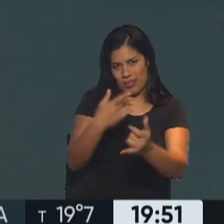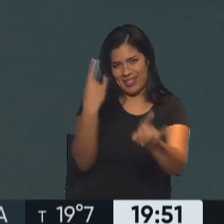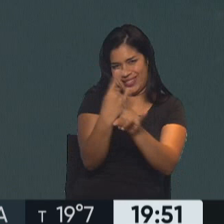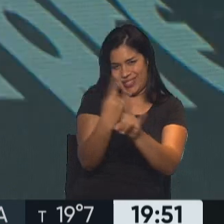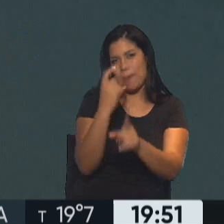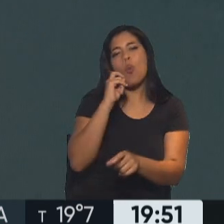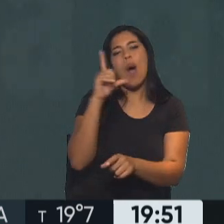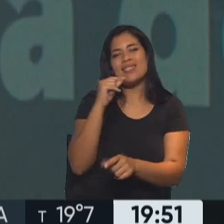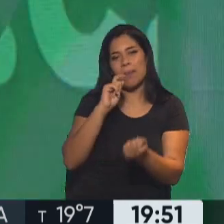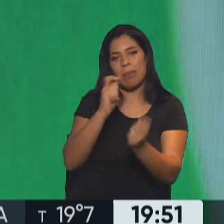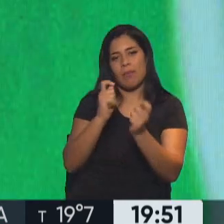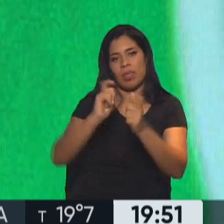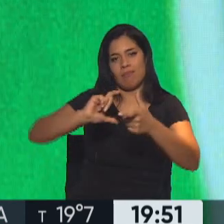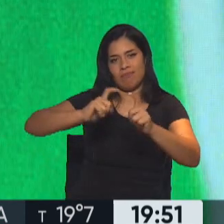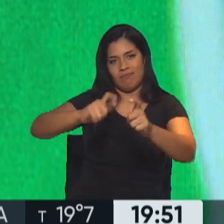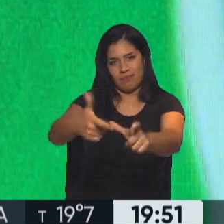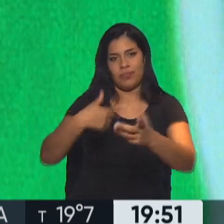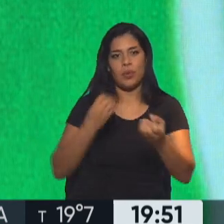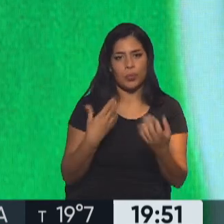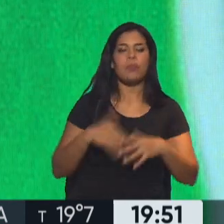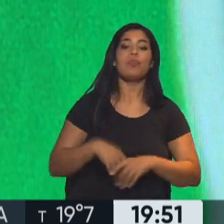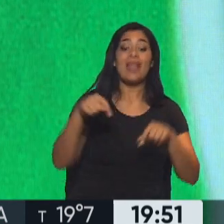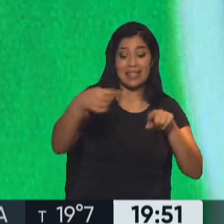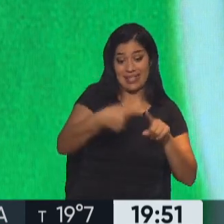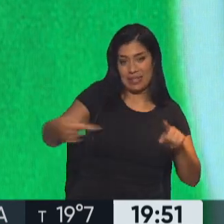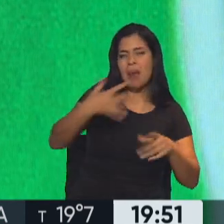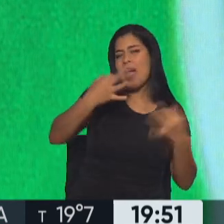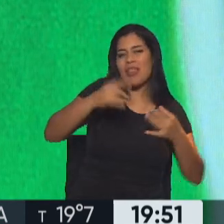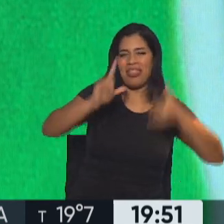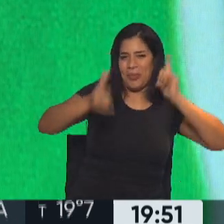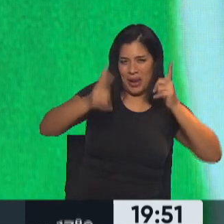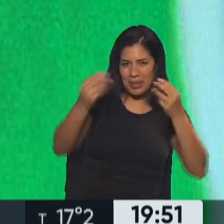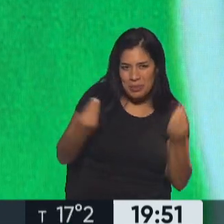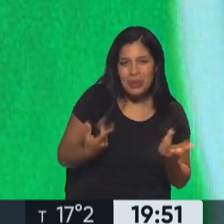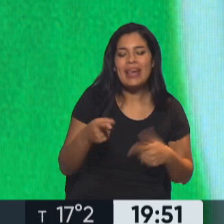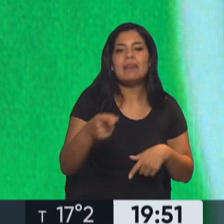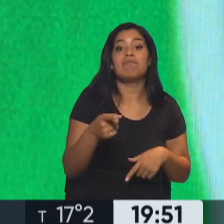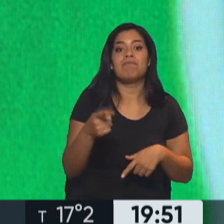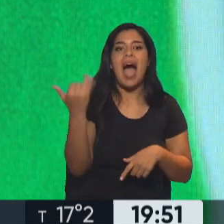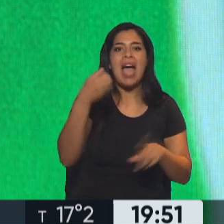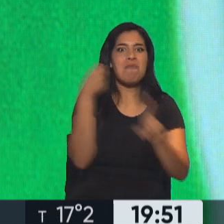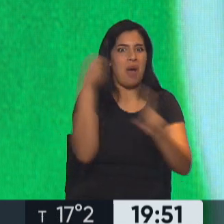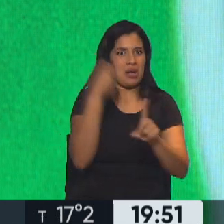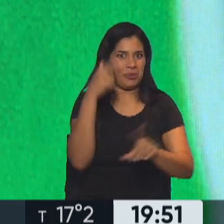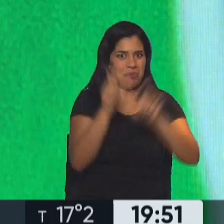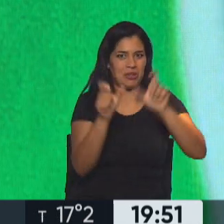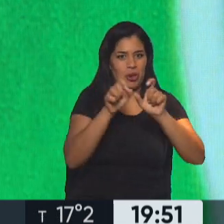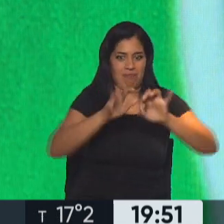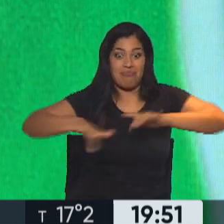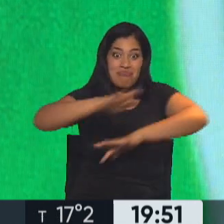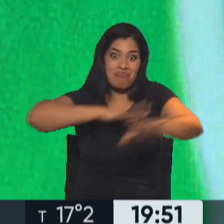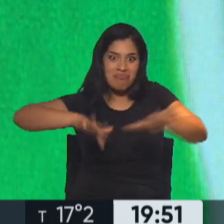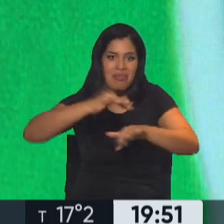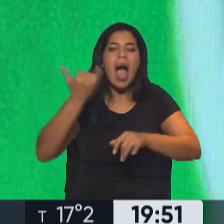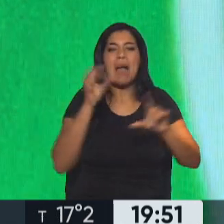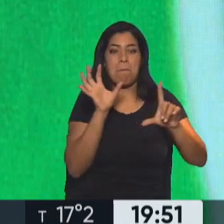van a poder organizar diferentes los chats. Pero esta semana estuvo muy divertida la repercusión de las reacciones, porque surgieron los memes, que es